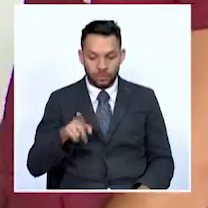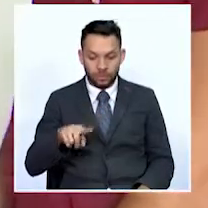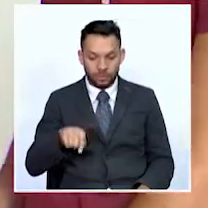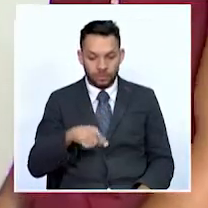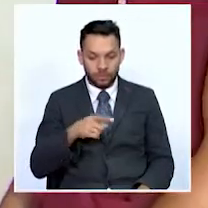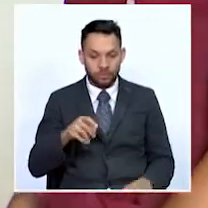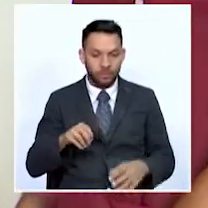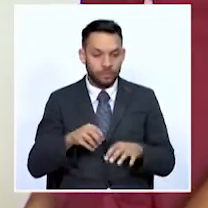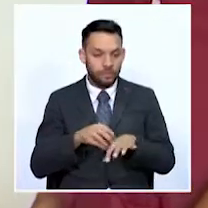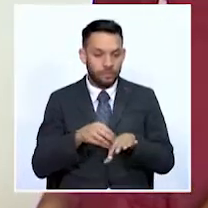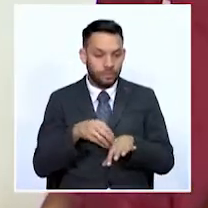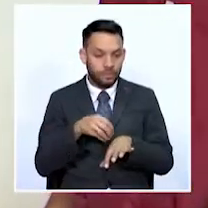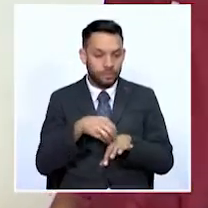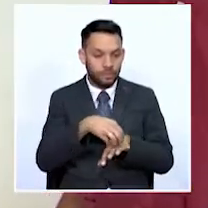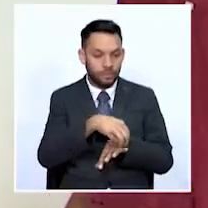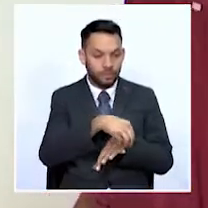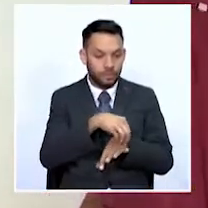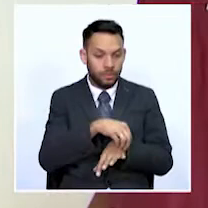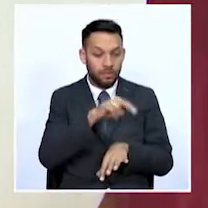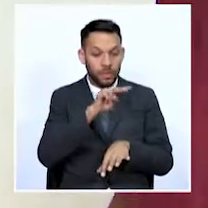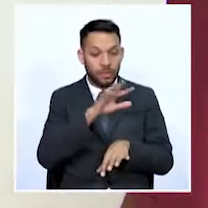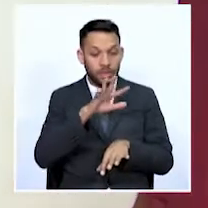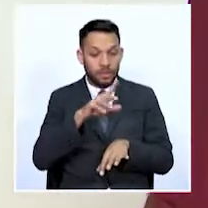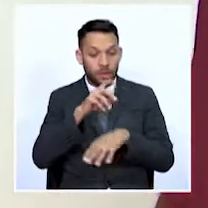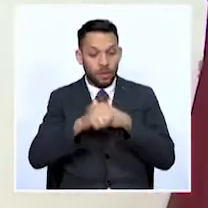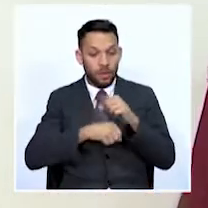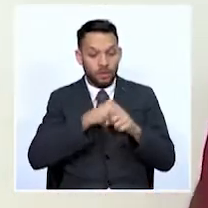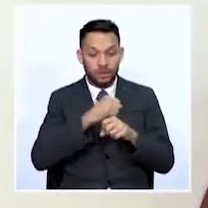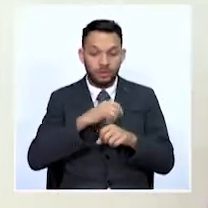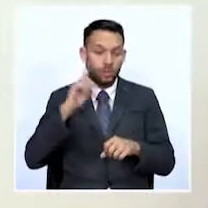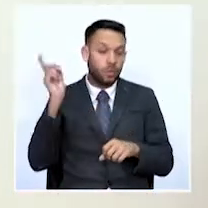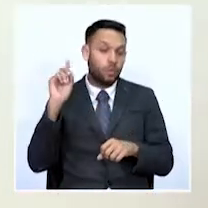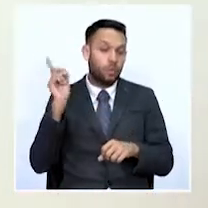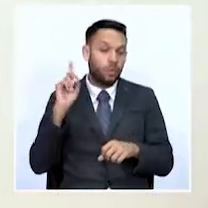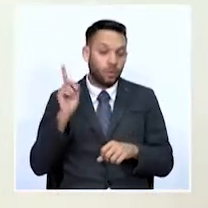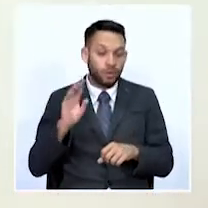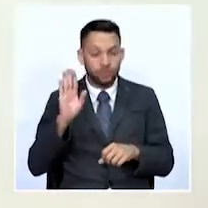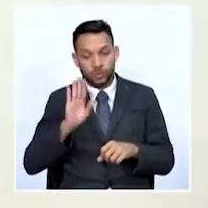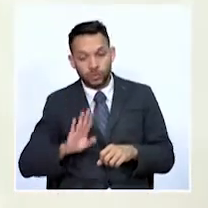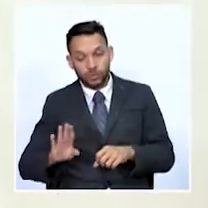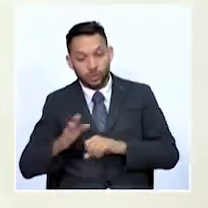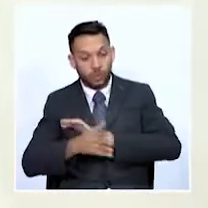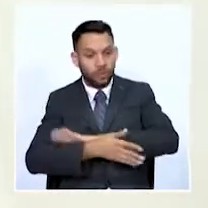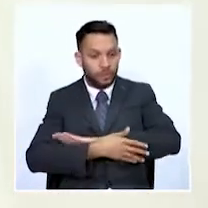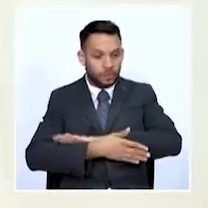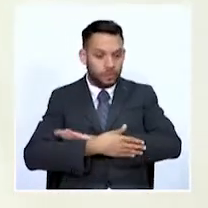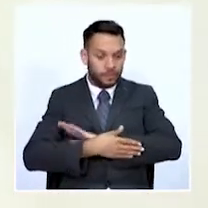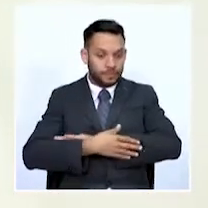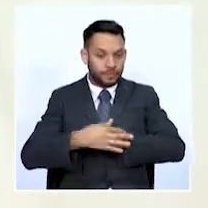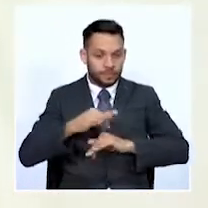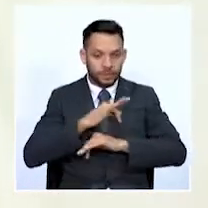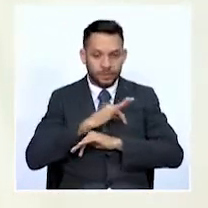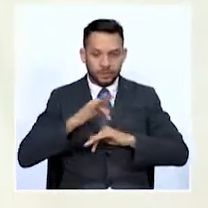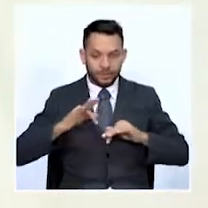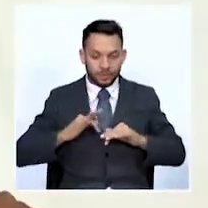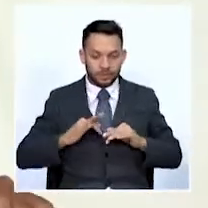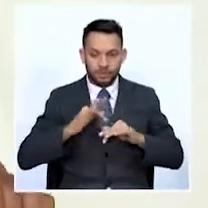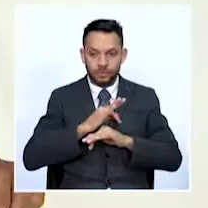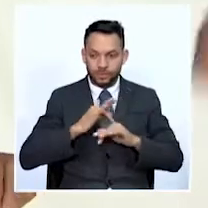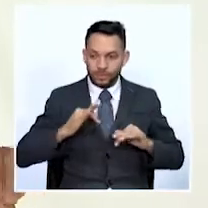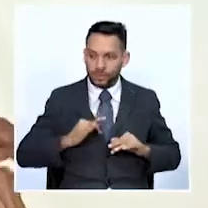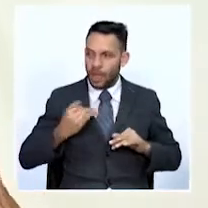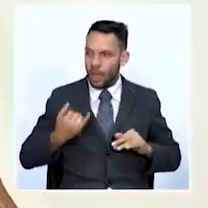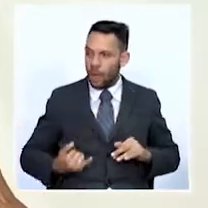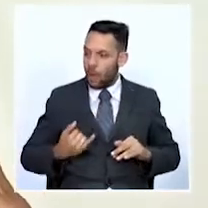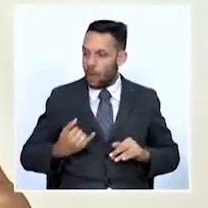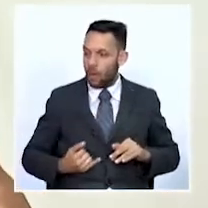degenerativa que lleva 25 años, que ha sido muy juiciosa con el tratamiento, pero ahora ya está en un momento en que ya no